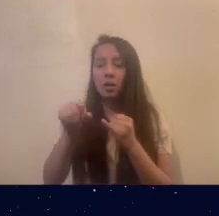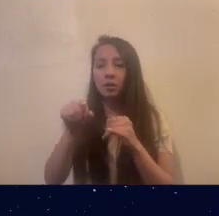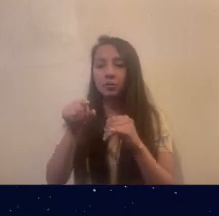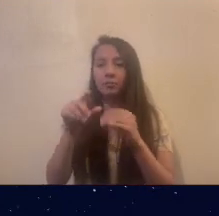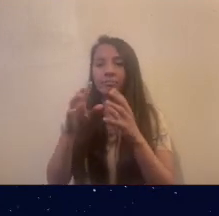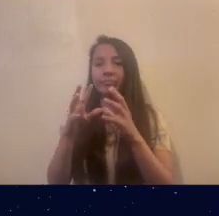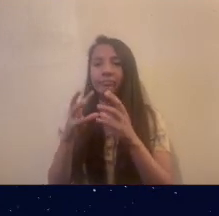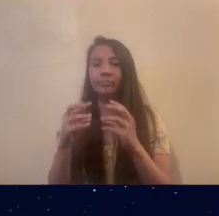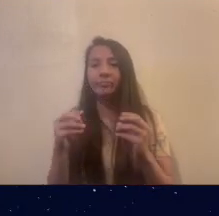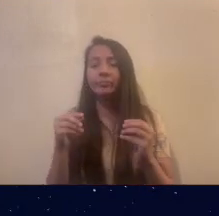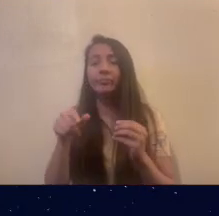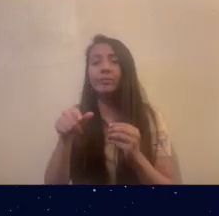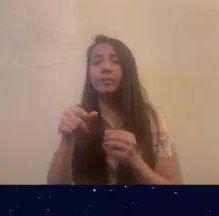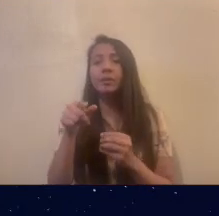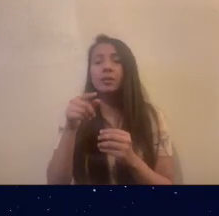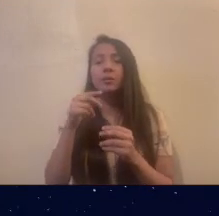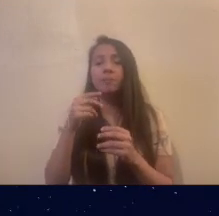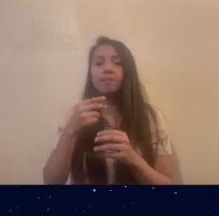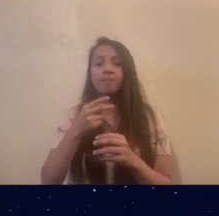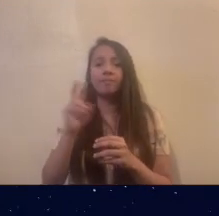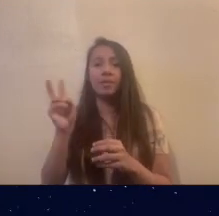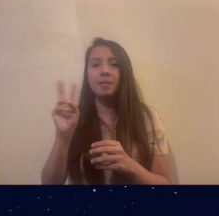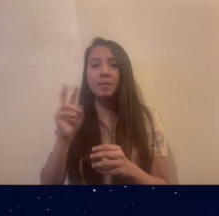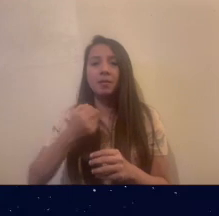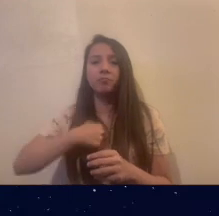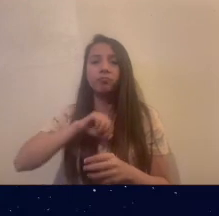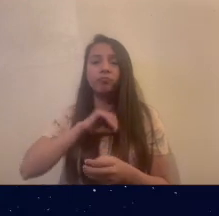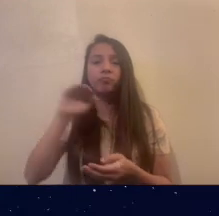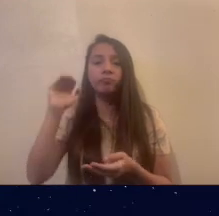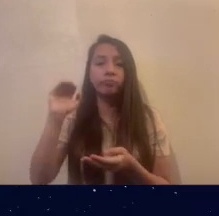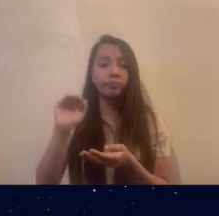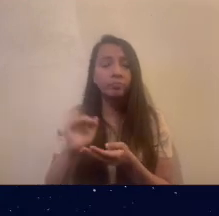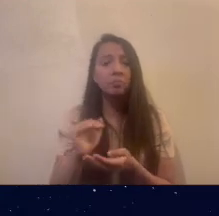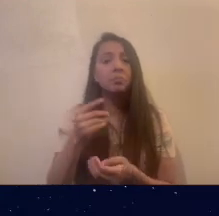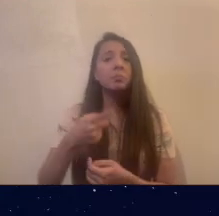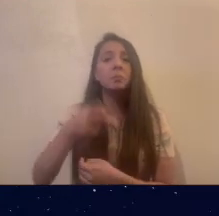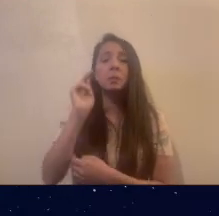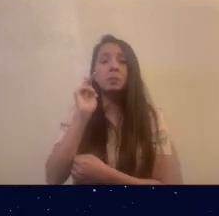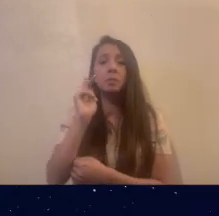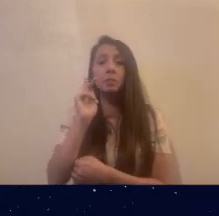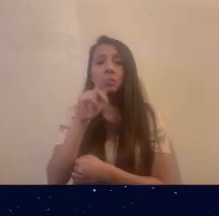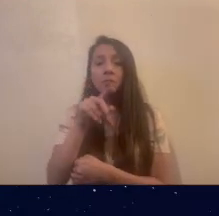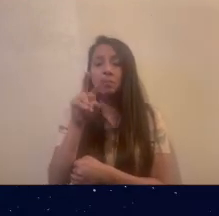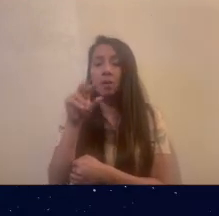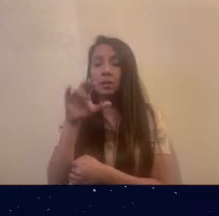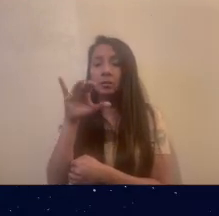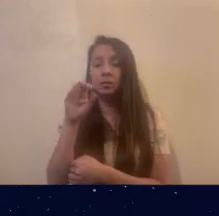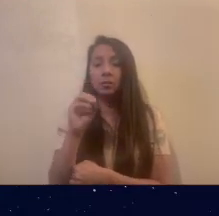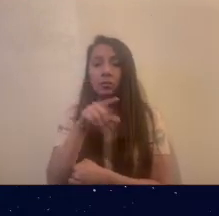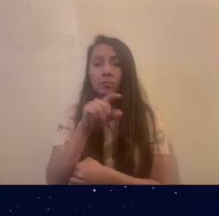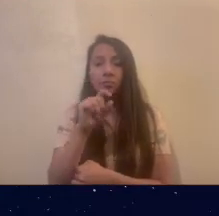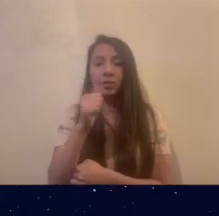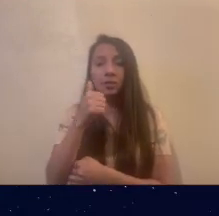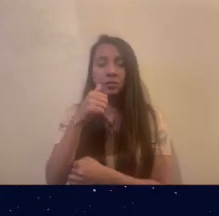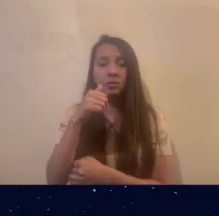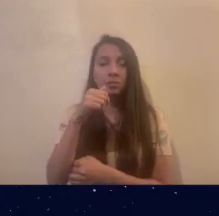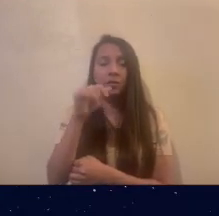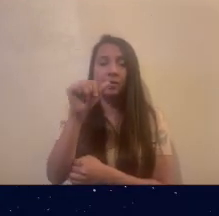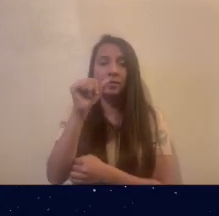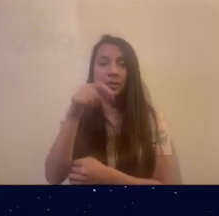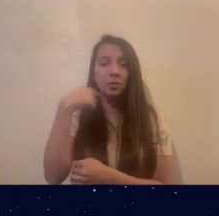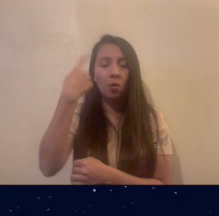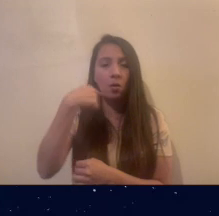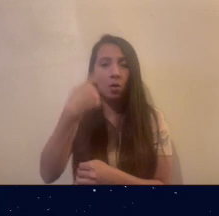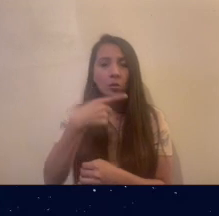que quite el valor nutricional a la semilla. Sin embargo, aún incluso en vacío total, en 16 horas de exposición no